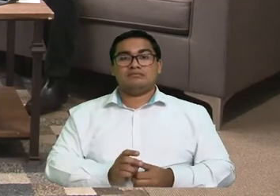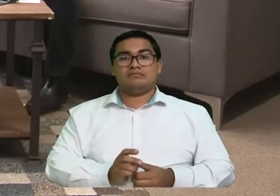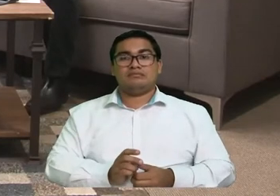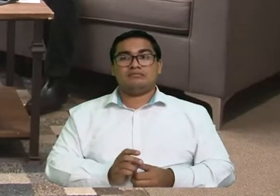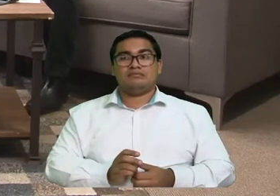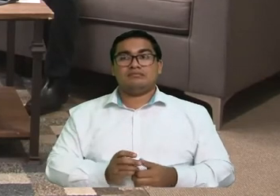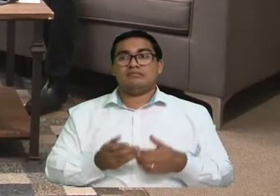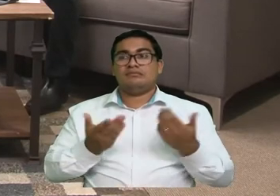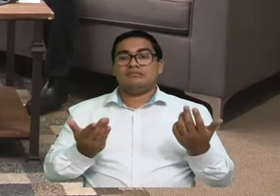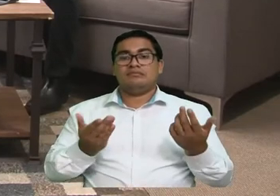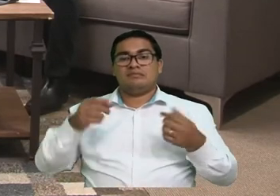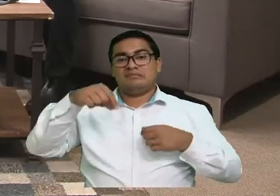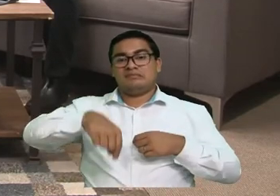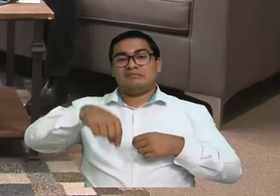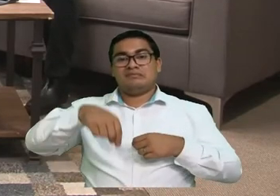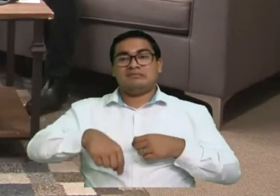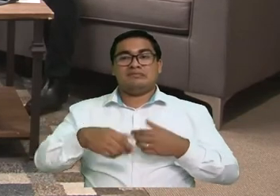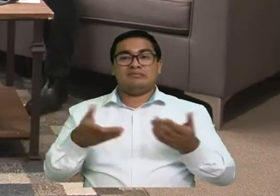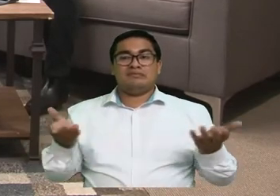Entonces aquí nosotros